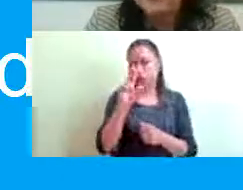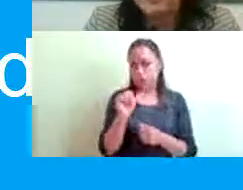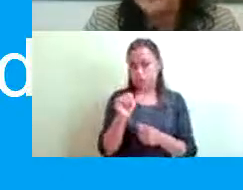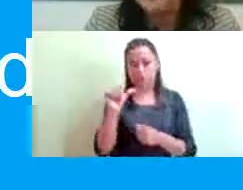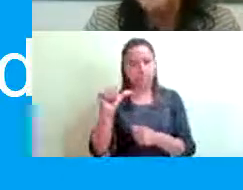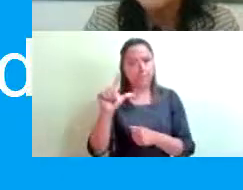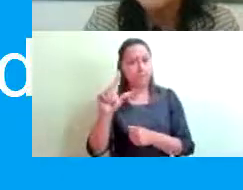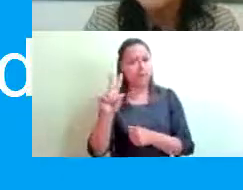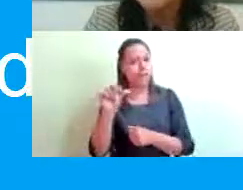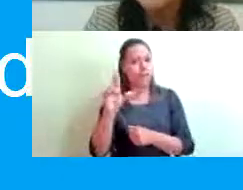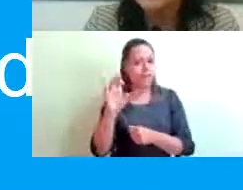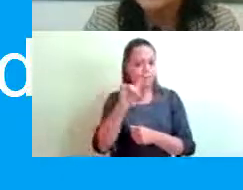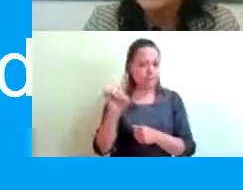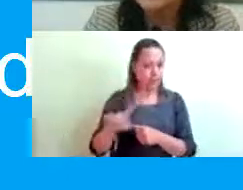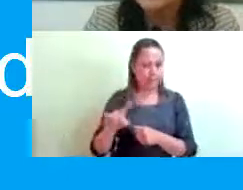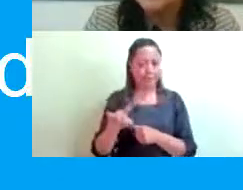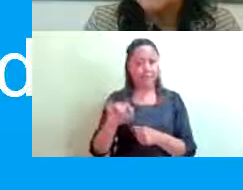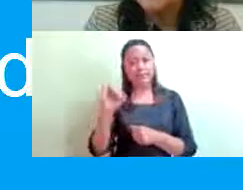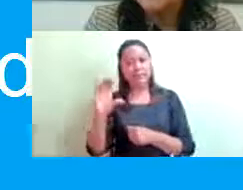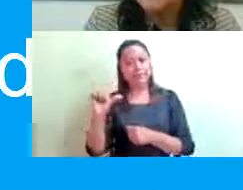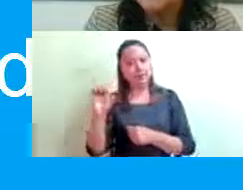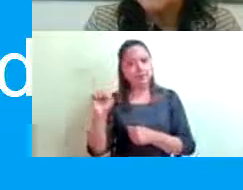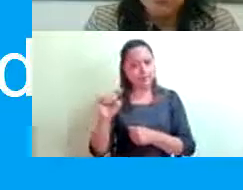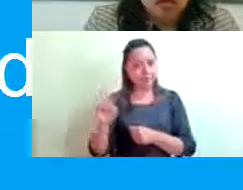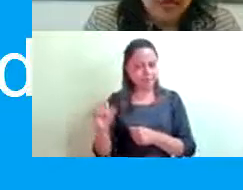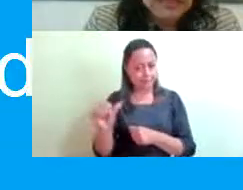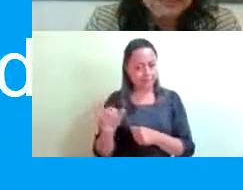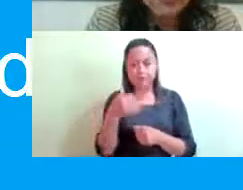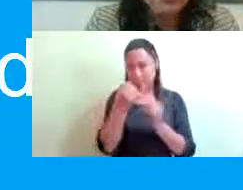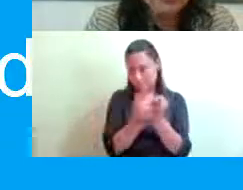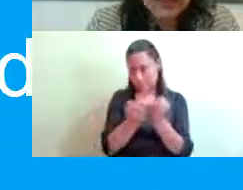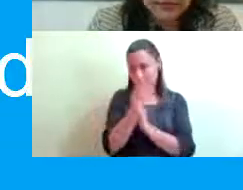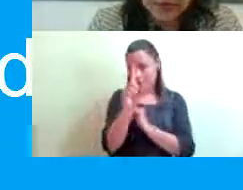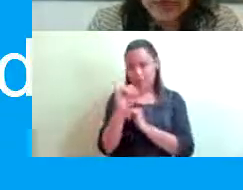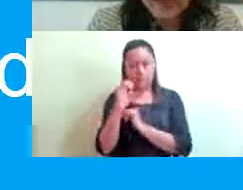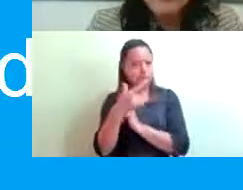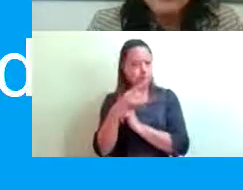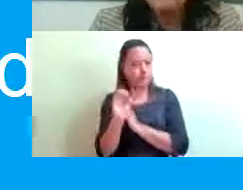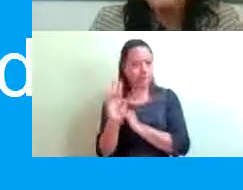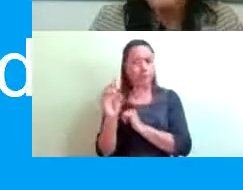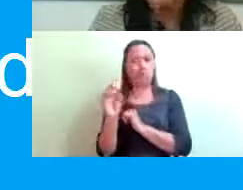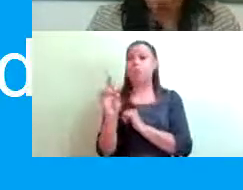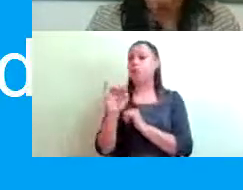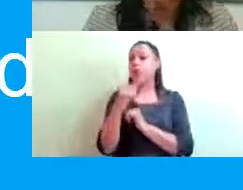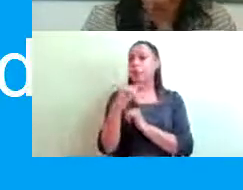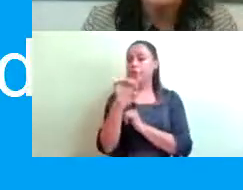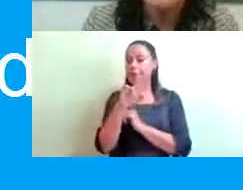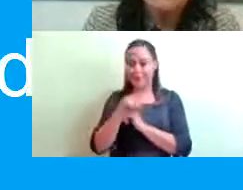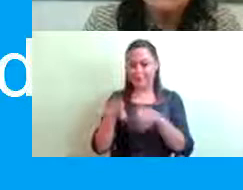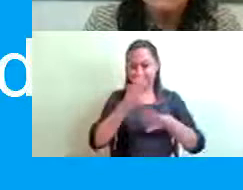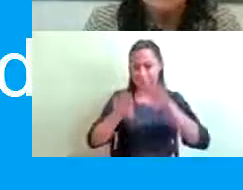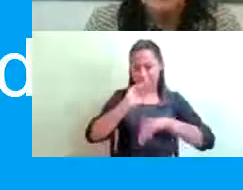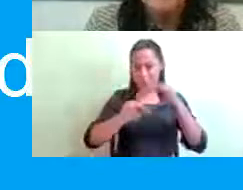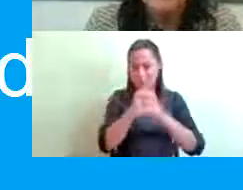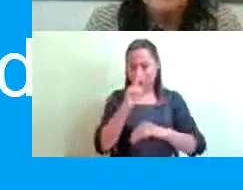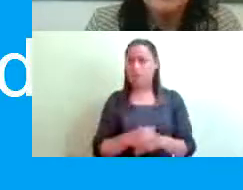y Casa y de Diego Rodríguez de Banco Mundial. Nuestra presentación básicamente